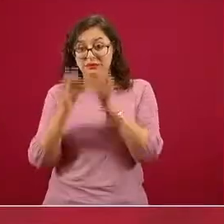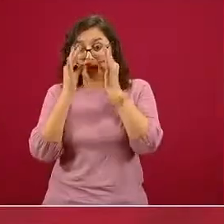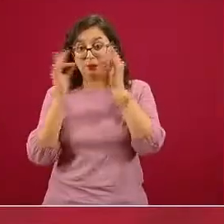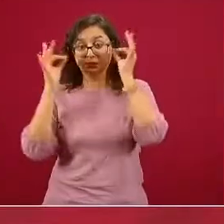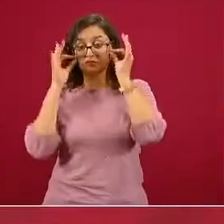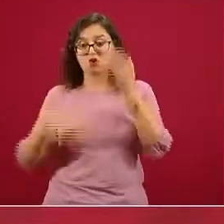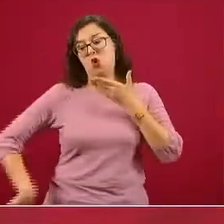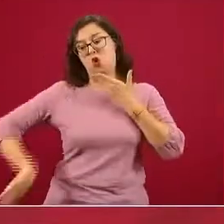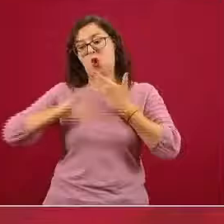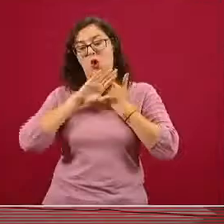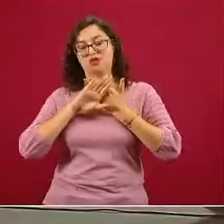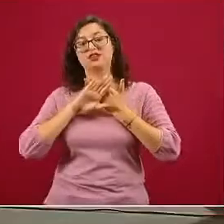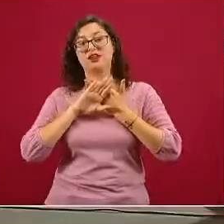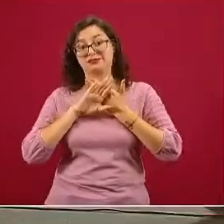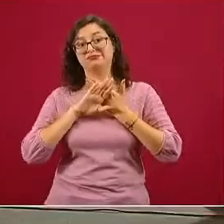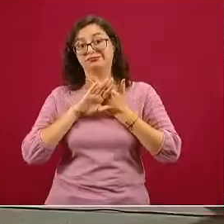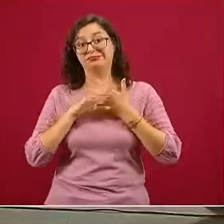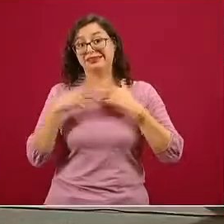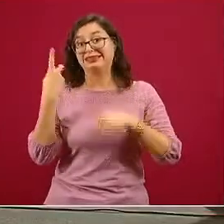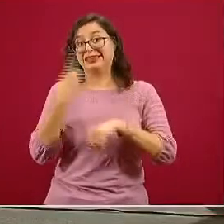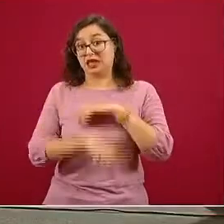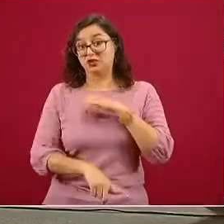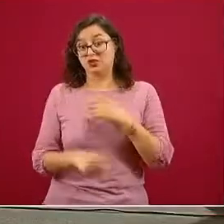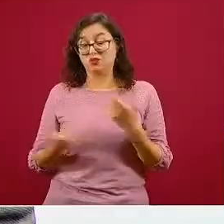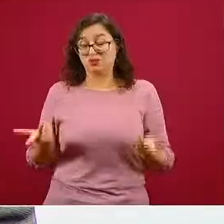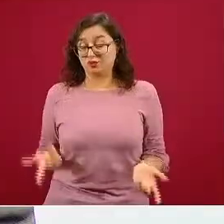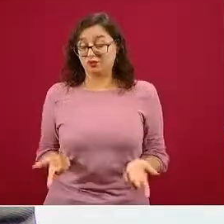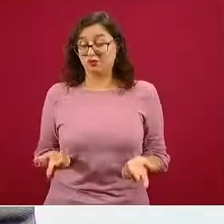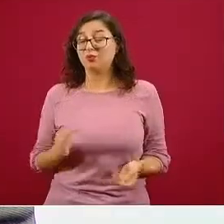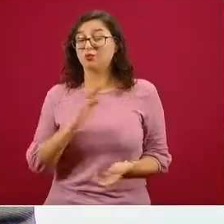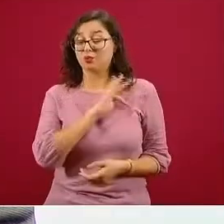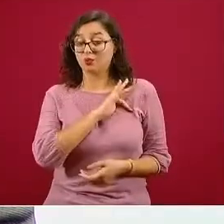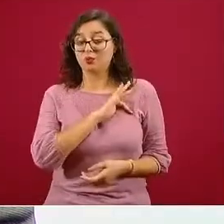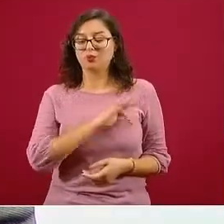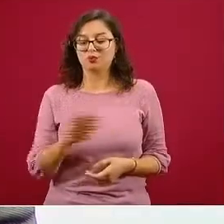tener efectos adversos para la salud.